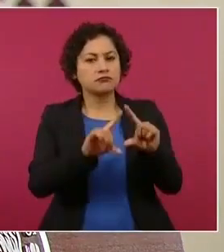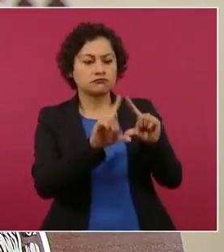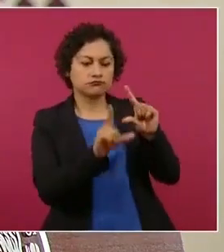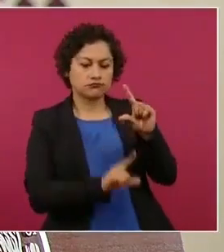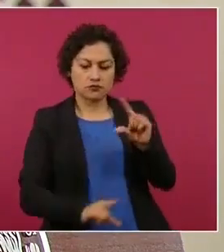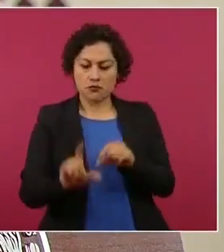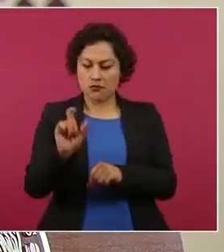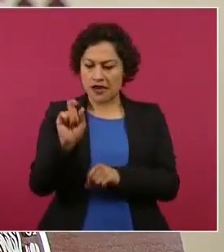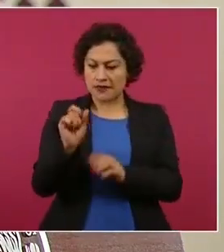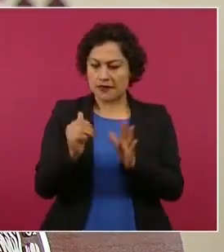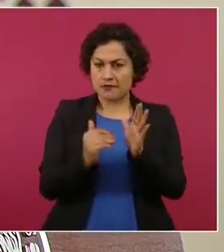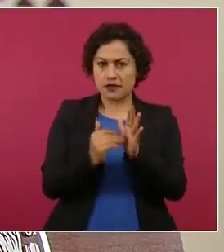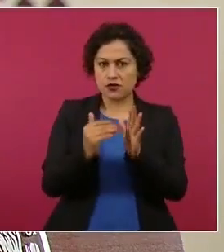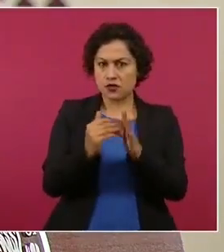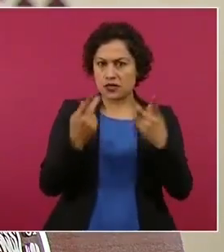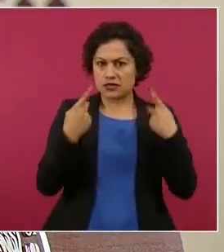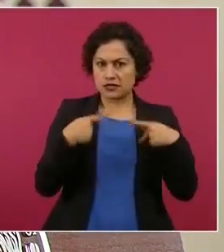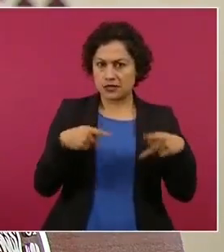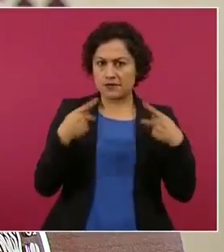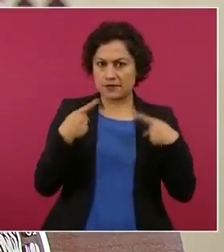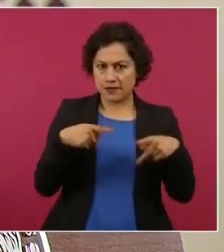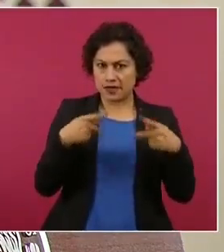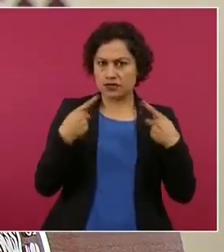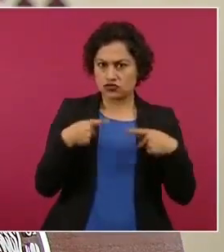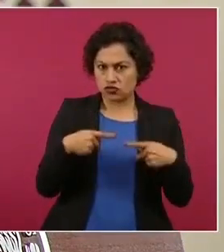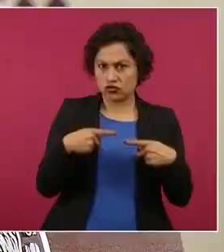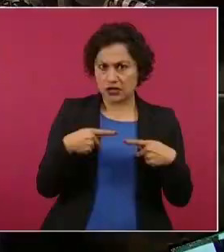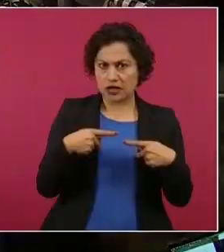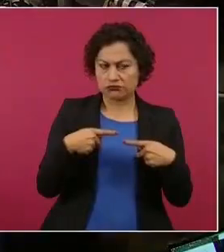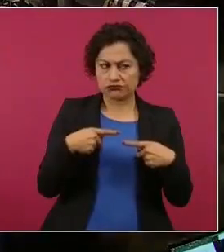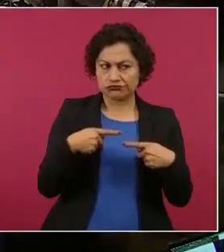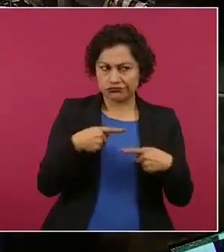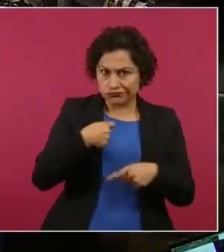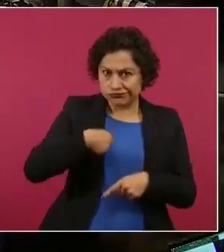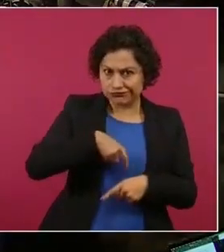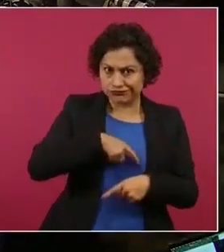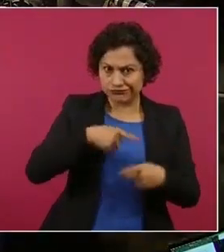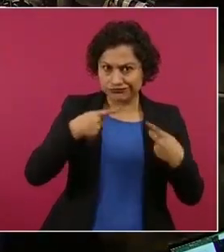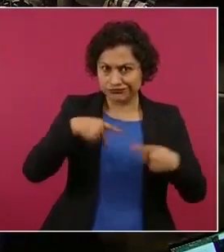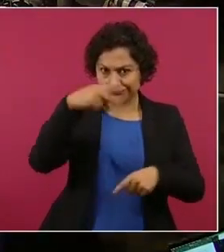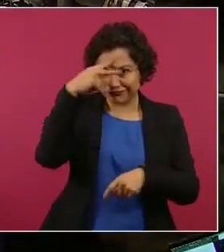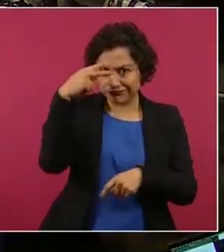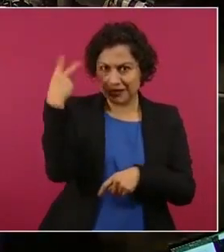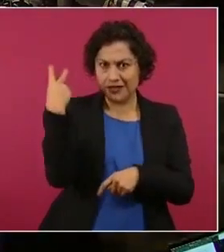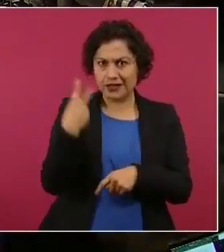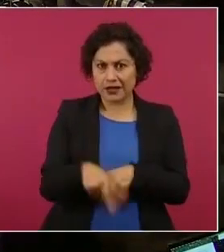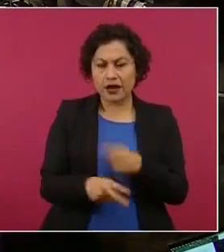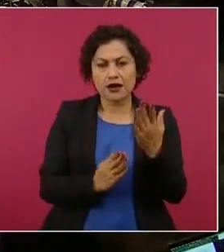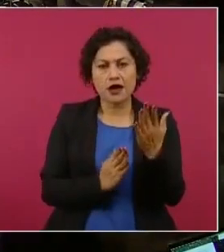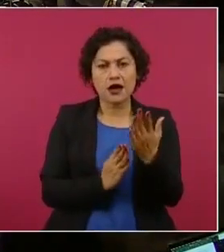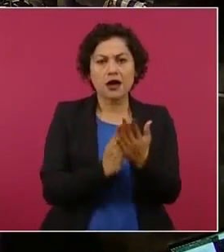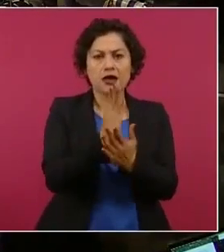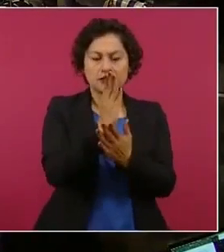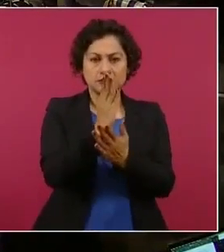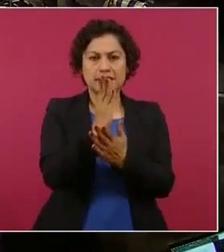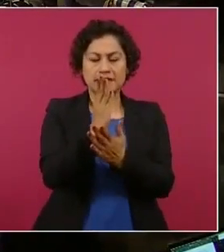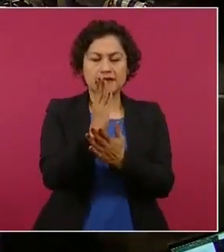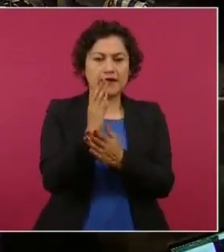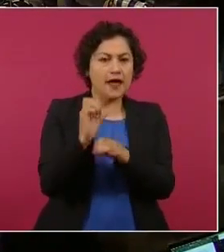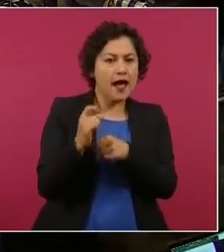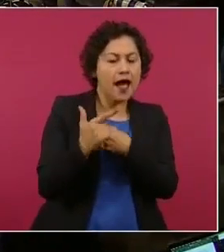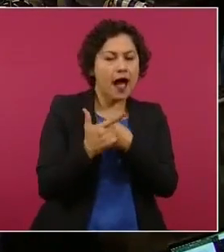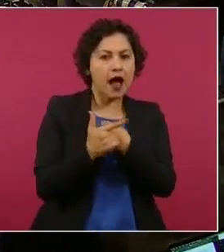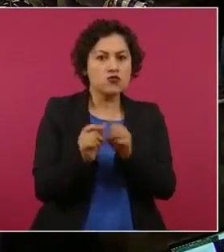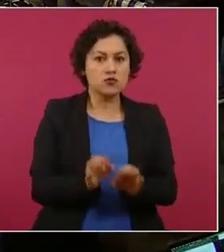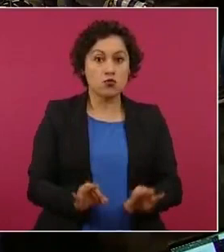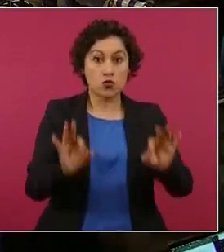no esta población no puedan acceder a un instrumento tecnológico hoy fundamental para el más amplio